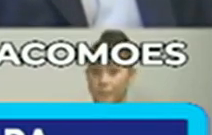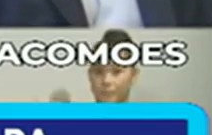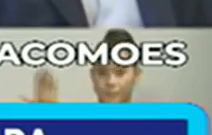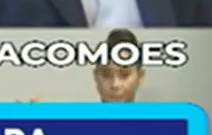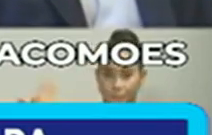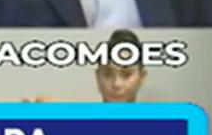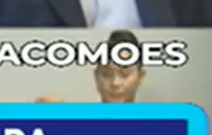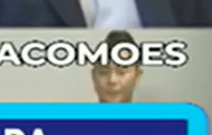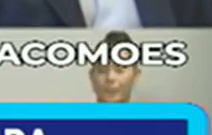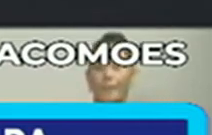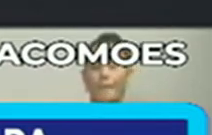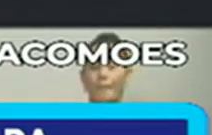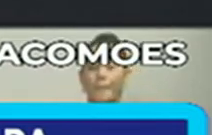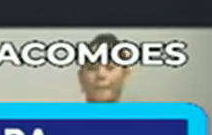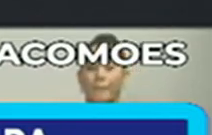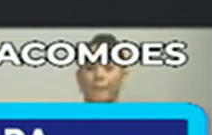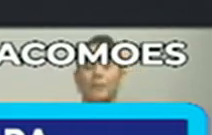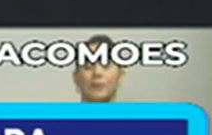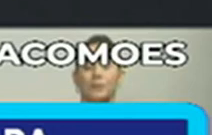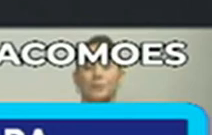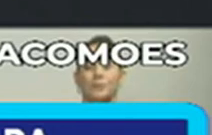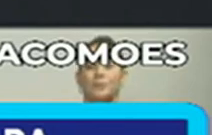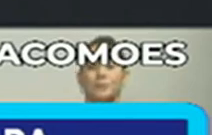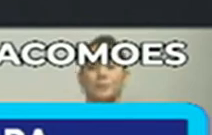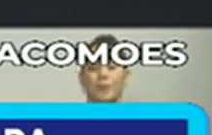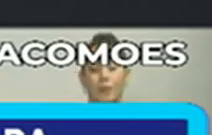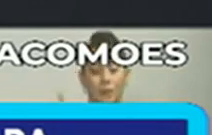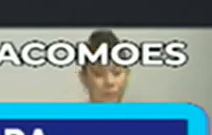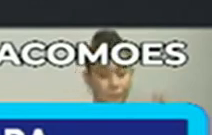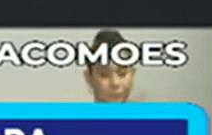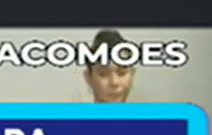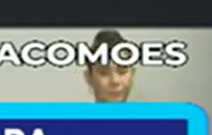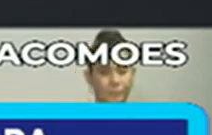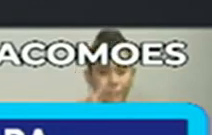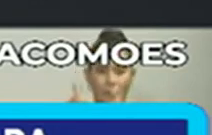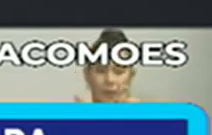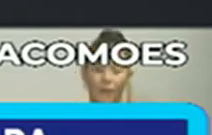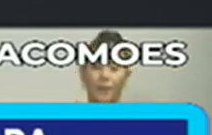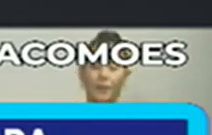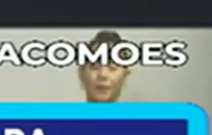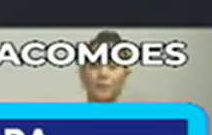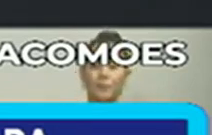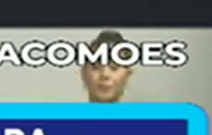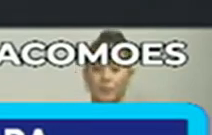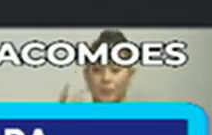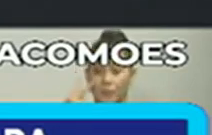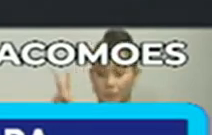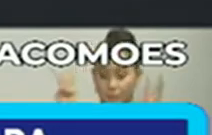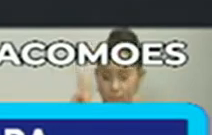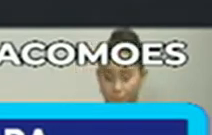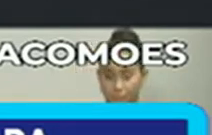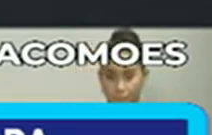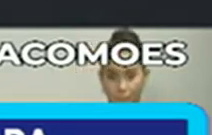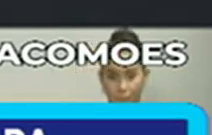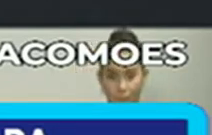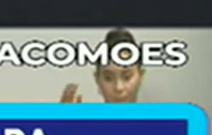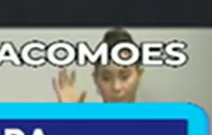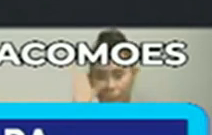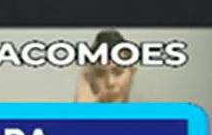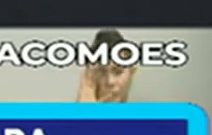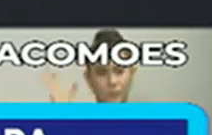realizando una serie de entrevistas, visitas in loco y levantamiento de